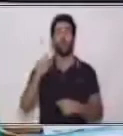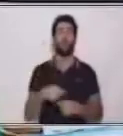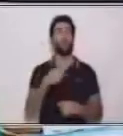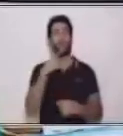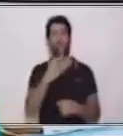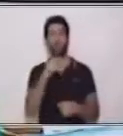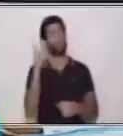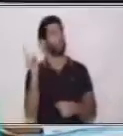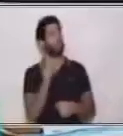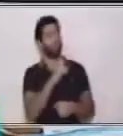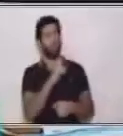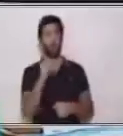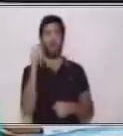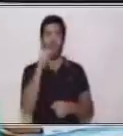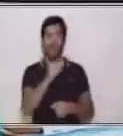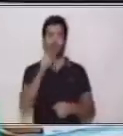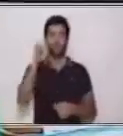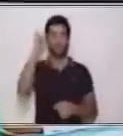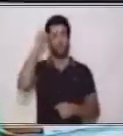¿Qué?